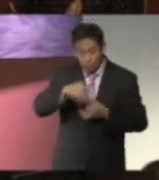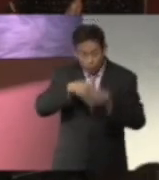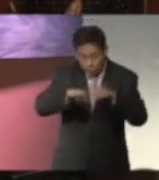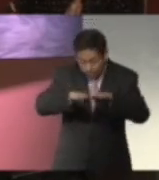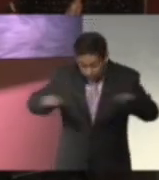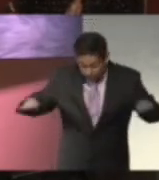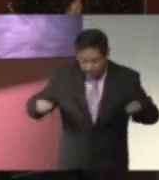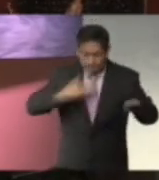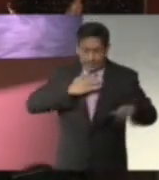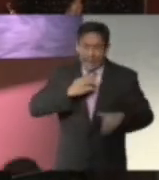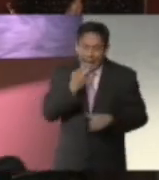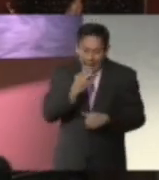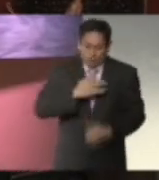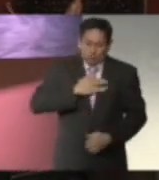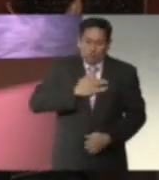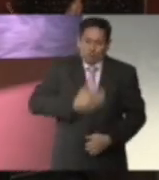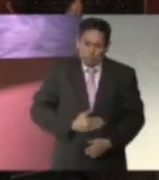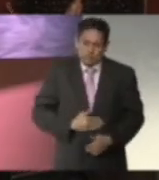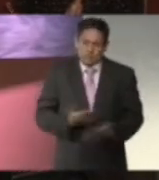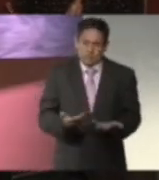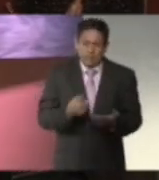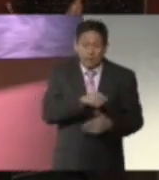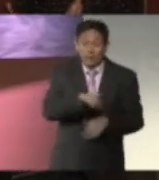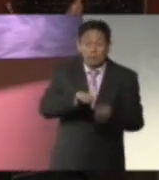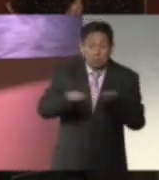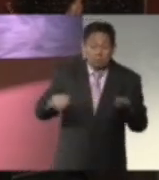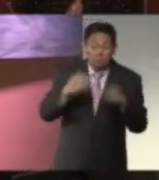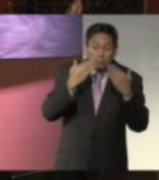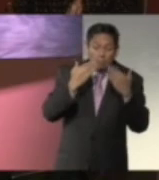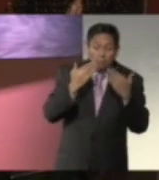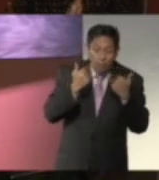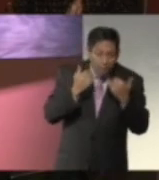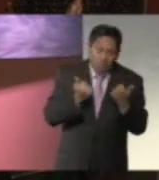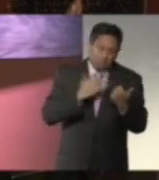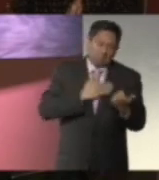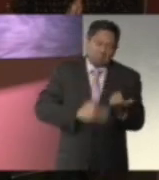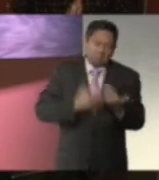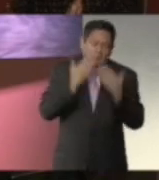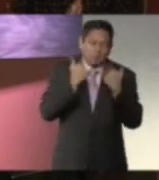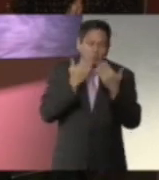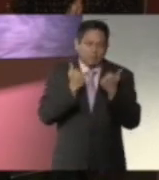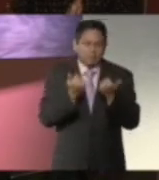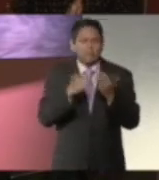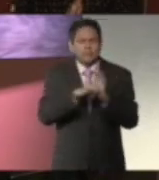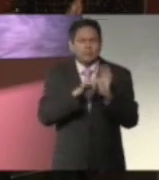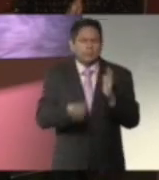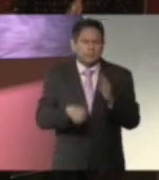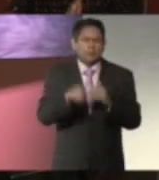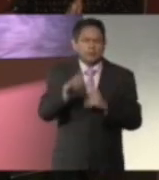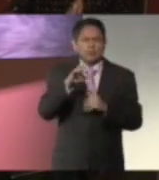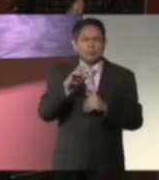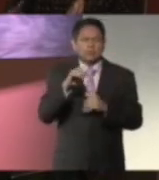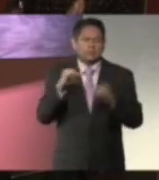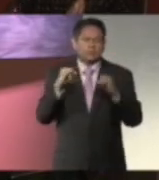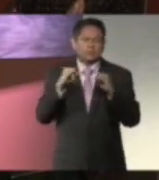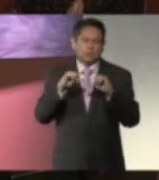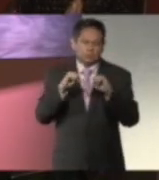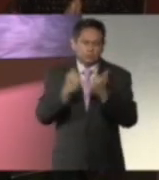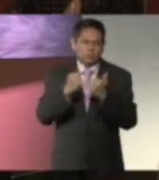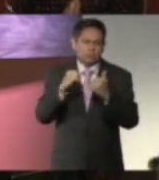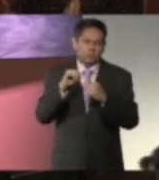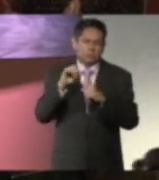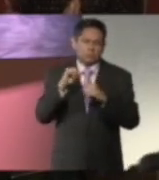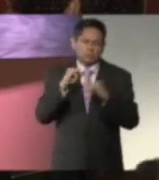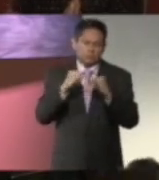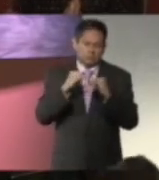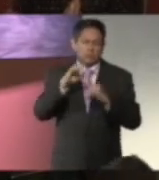Alma Clarisa. Y aquí mi pregunta sería, pues tenemos la igualdad sustantiva de la que habla la CEDAW, ¿no? Igualdad de